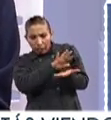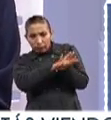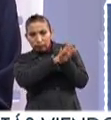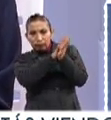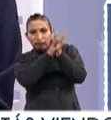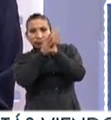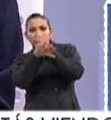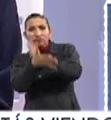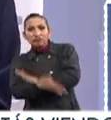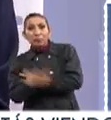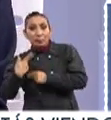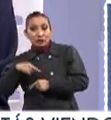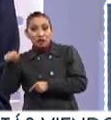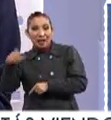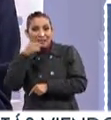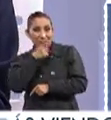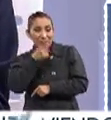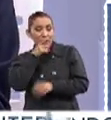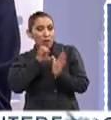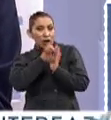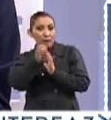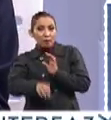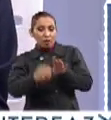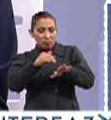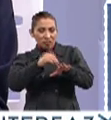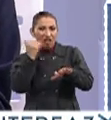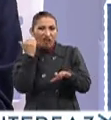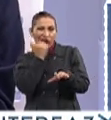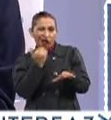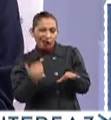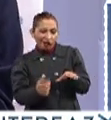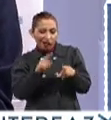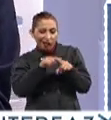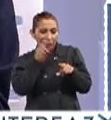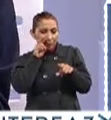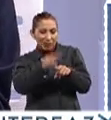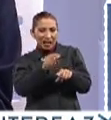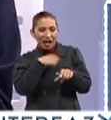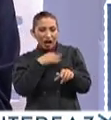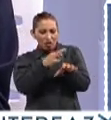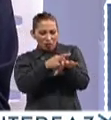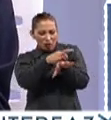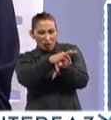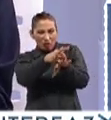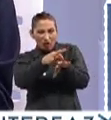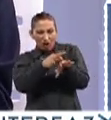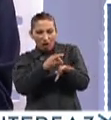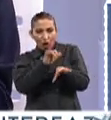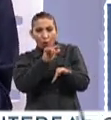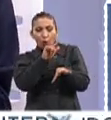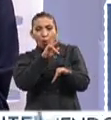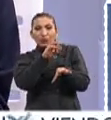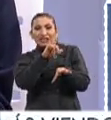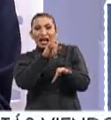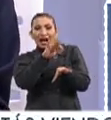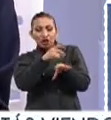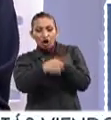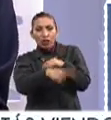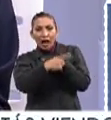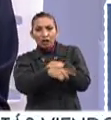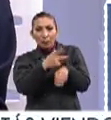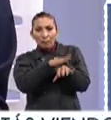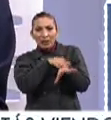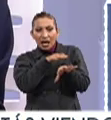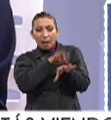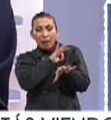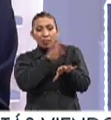llegar a desarrollar los pacientes, como malformaciones, aparición de úlceras, aparición de daño en los pies